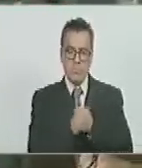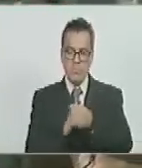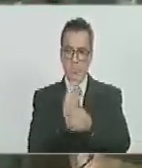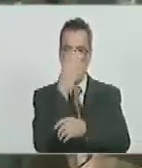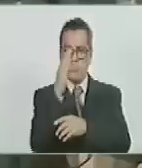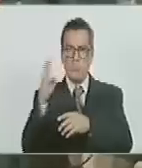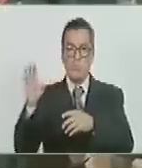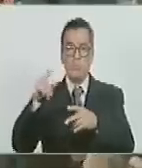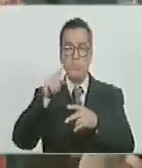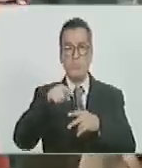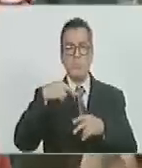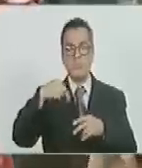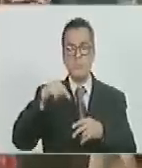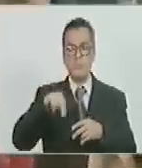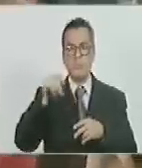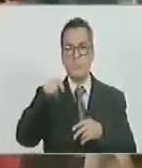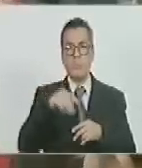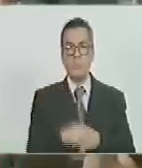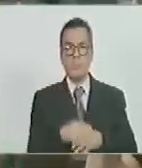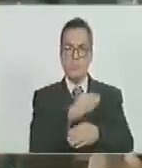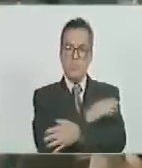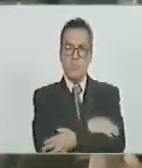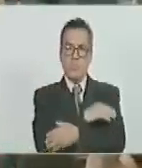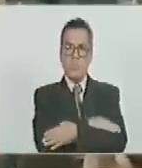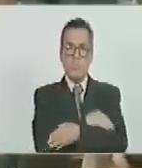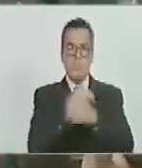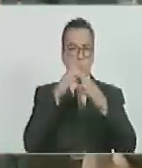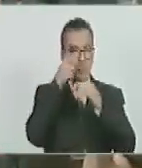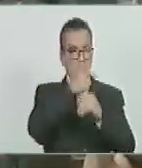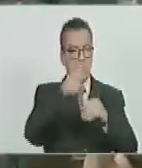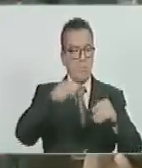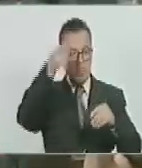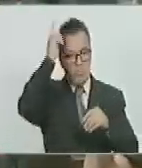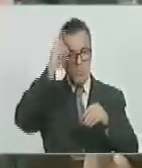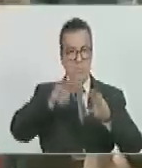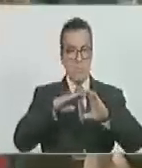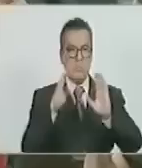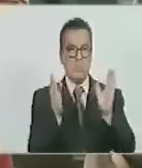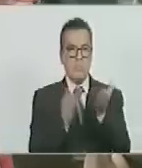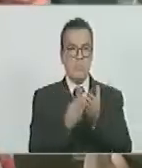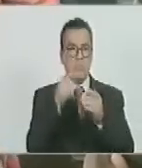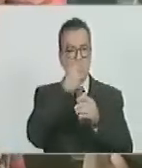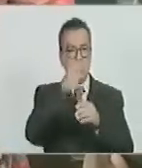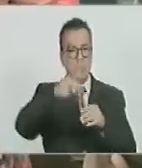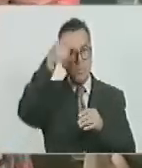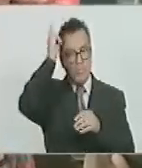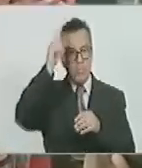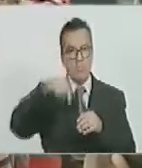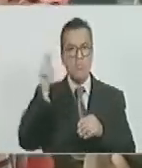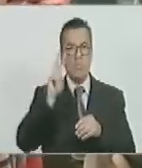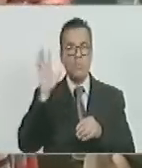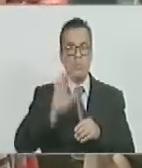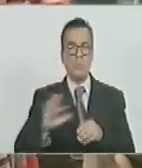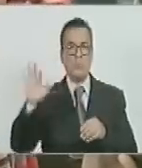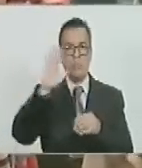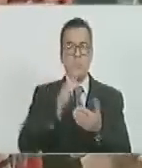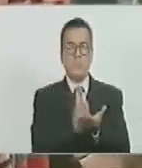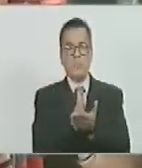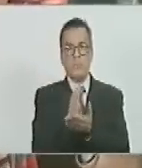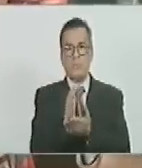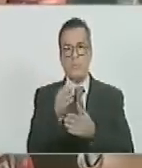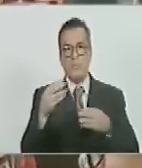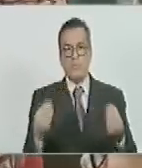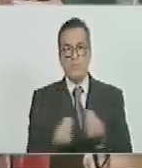naturaleza. Y por eso, desde acá, felicitamos a todos los pueblos indígenas del mundo y a los pueblos indígenas de Venezuela, para que sigamos junto con